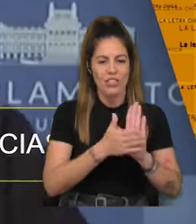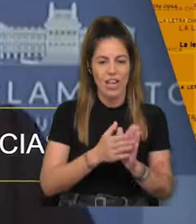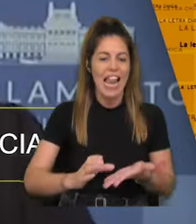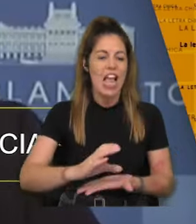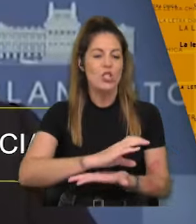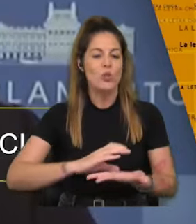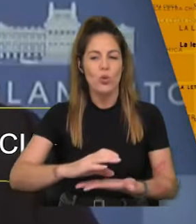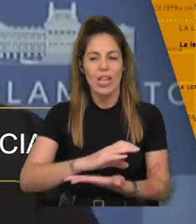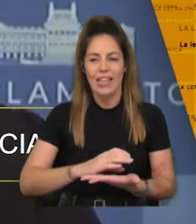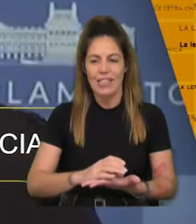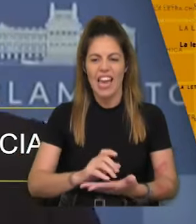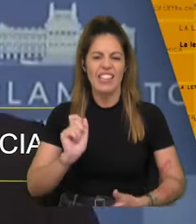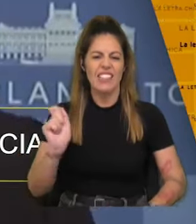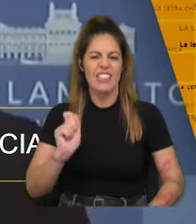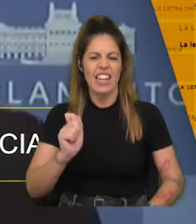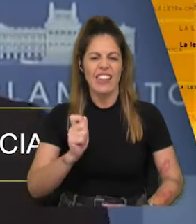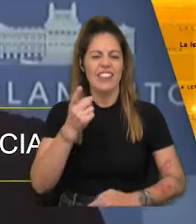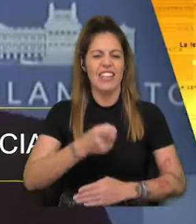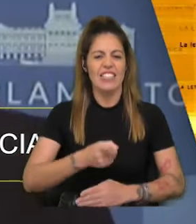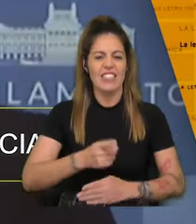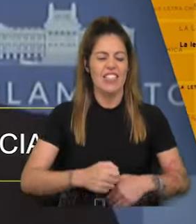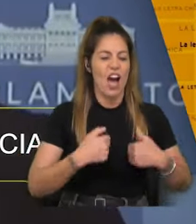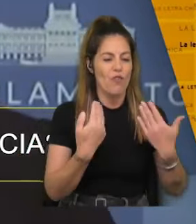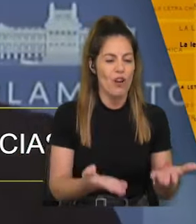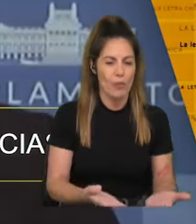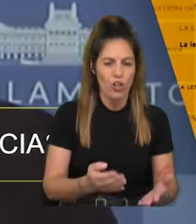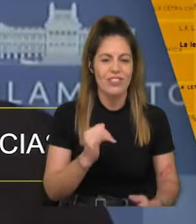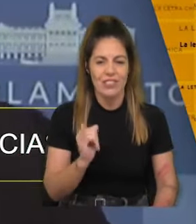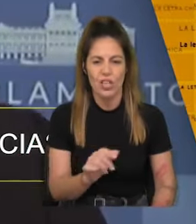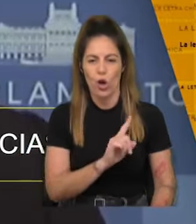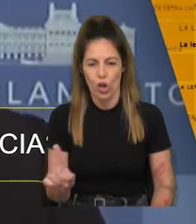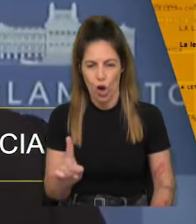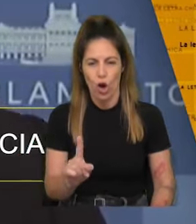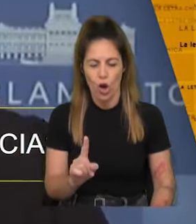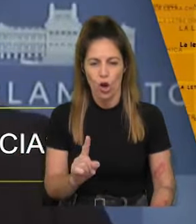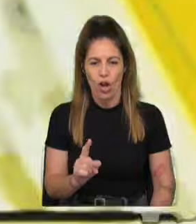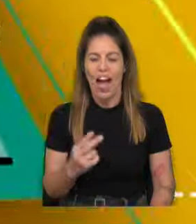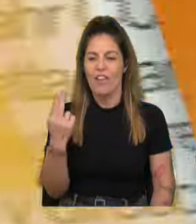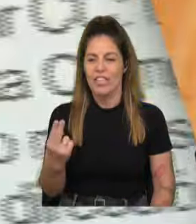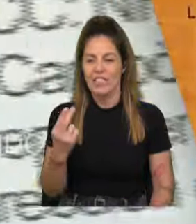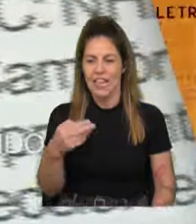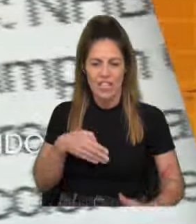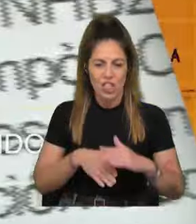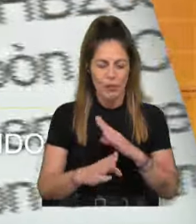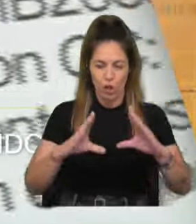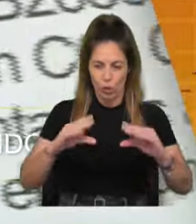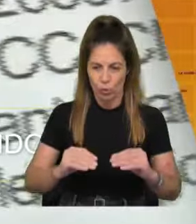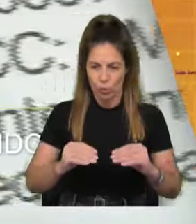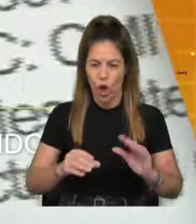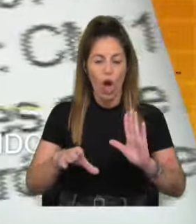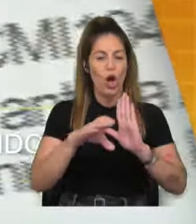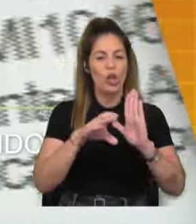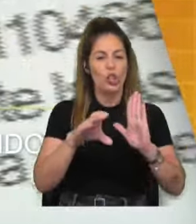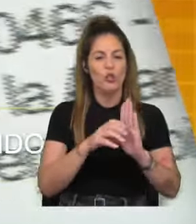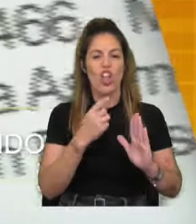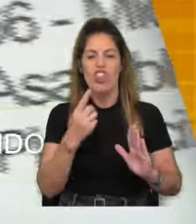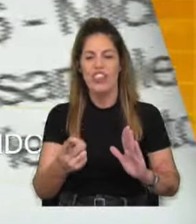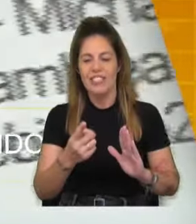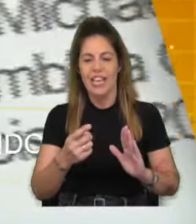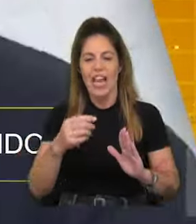ciudadanía la que defina si está a favor de habilitar los allanamientos nocturnos o no la Constitución Establece que deberán ser